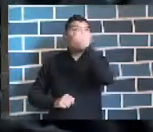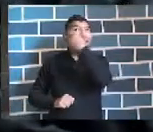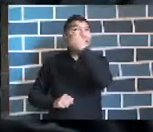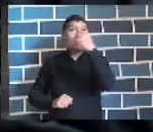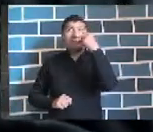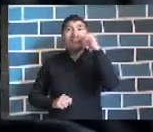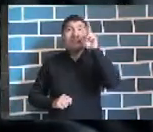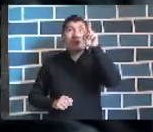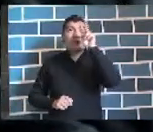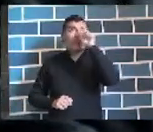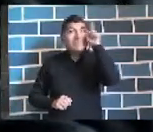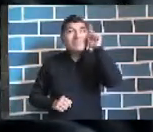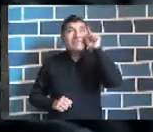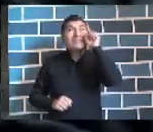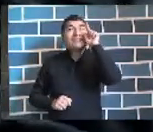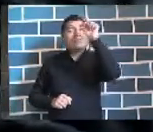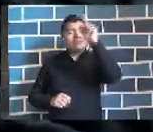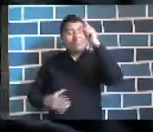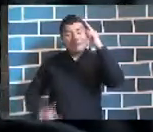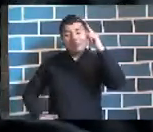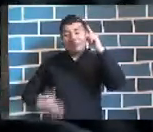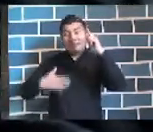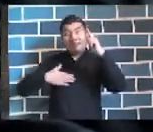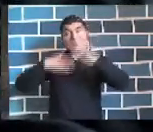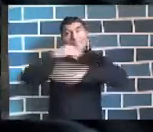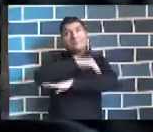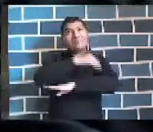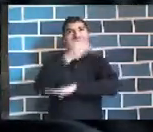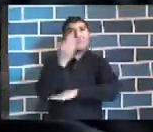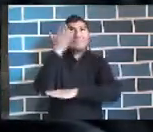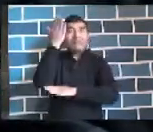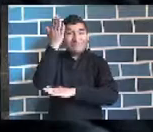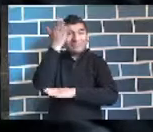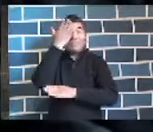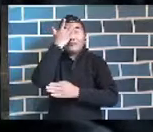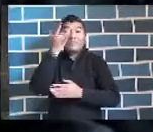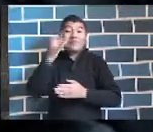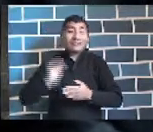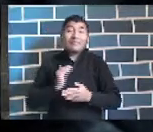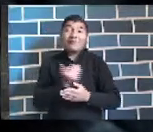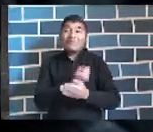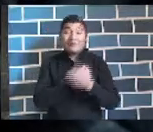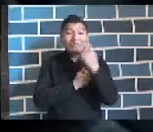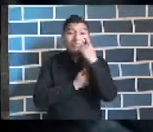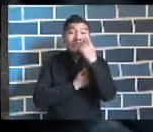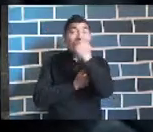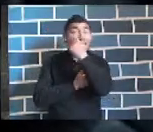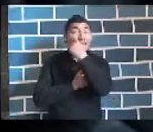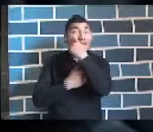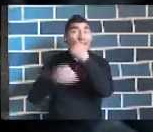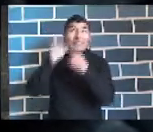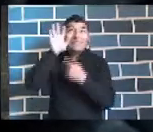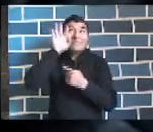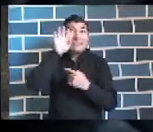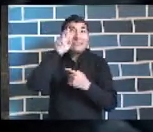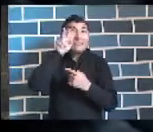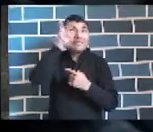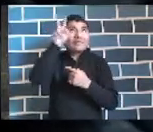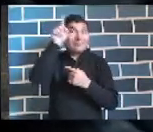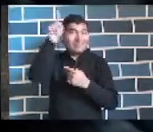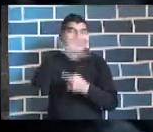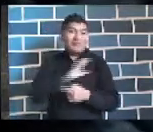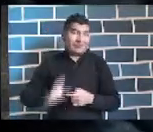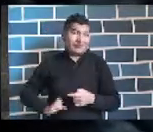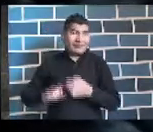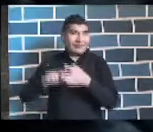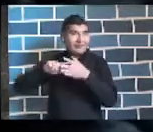ojos, a ti que habitas en el cielo, porque nuestros ojos están fijos en Cristo, el